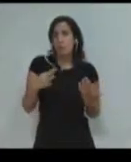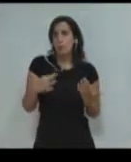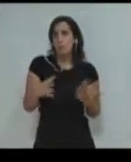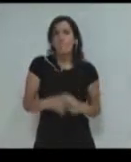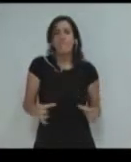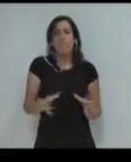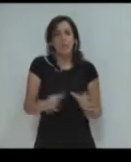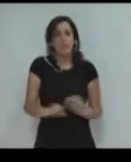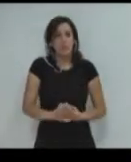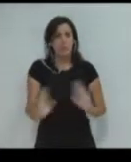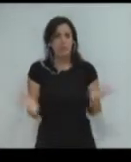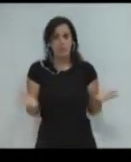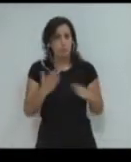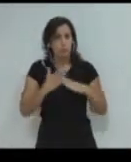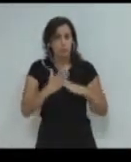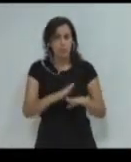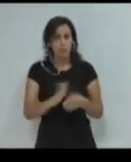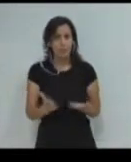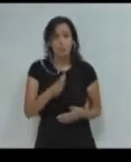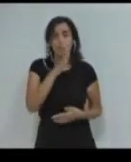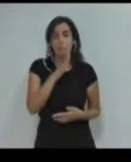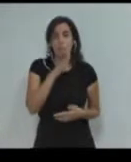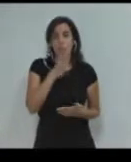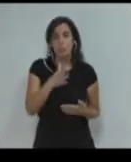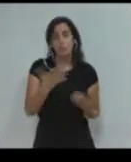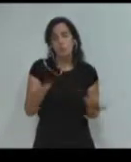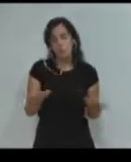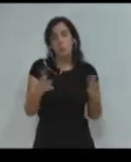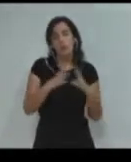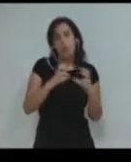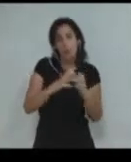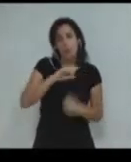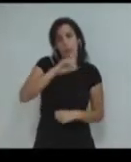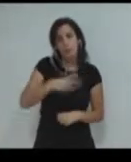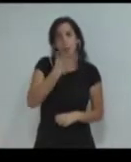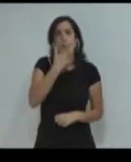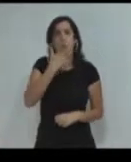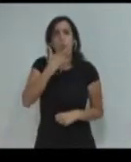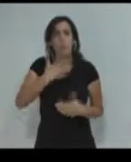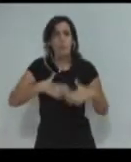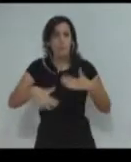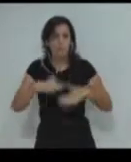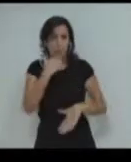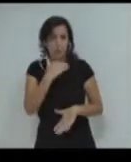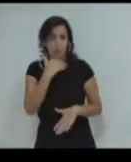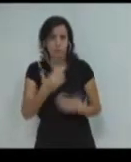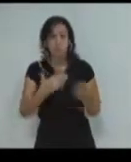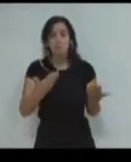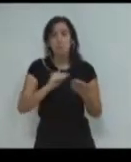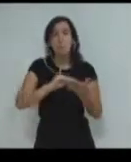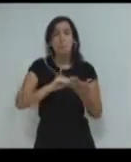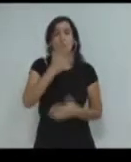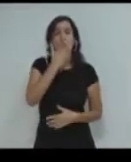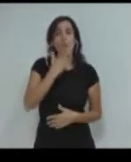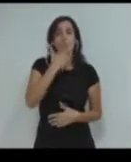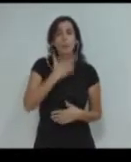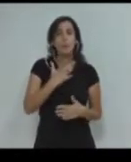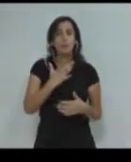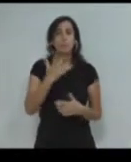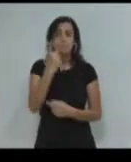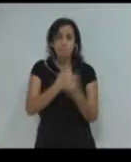ganas, porque, bueno, ganas y algo de conocimiento. Pero muchas veces los conocimientos